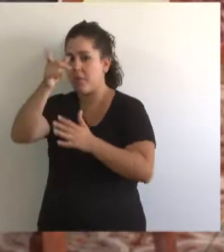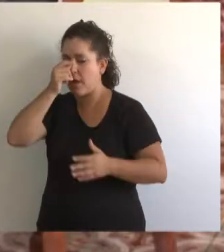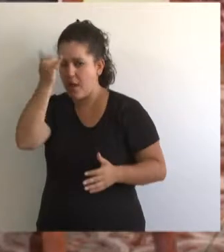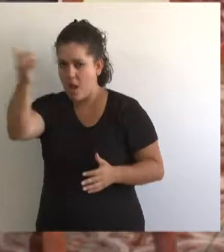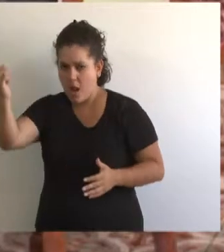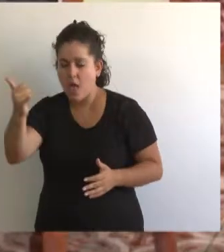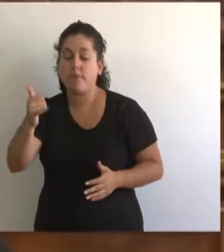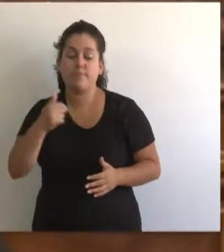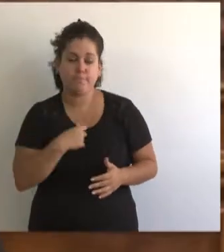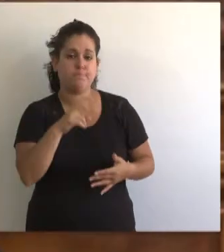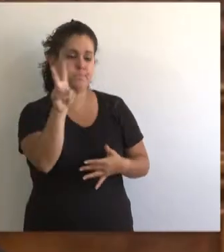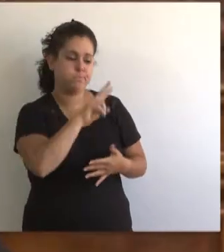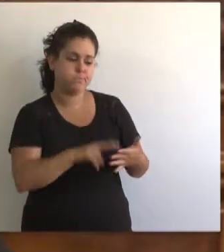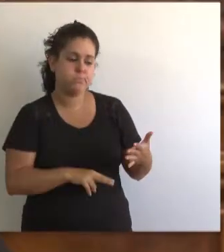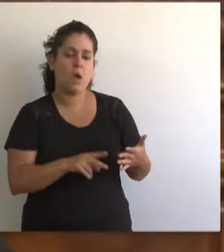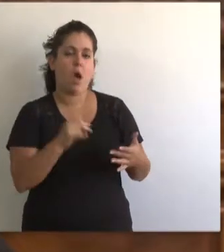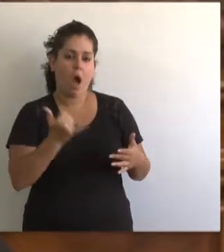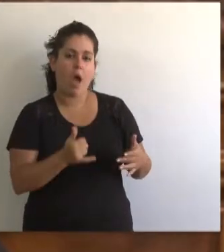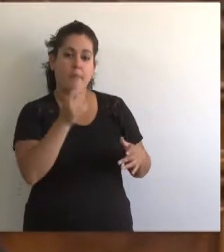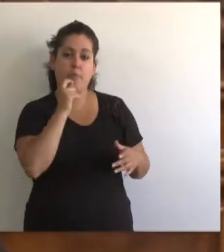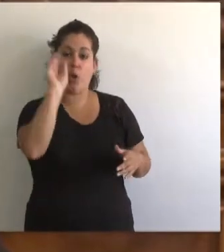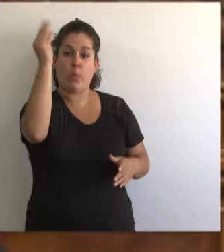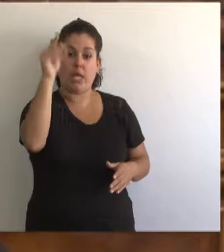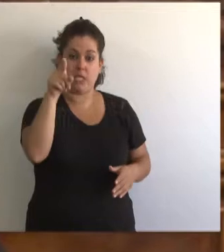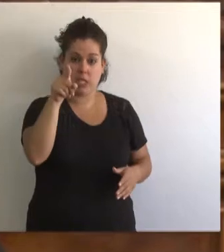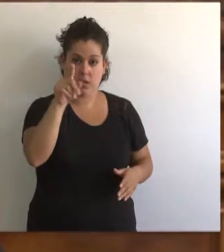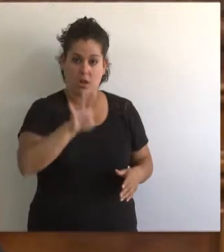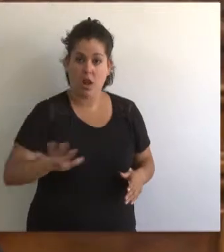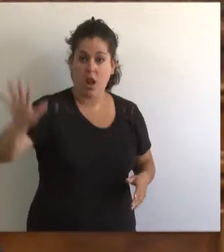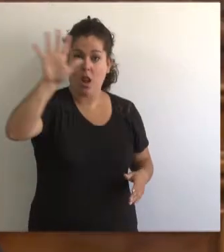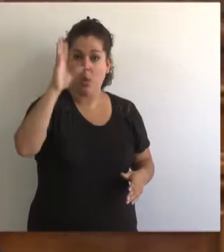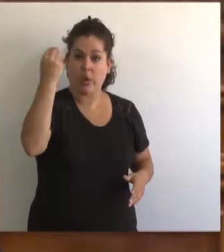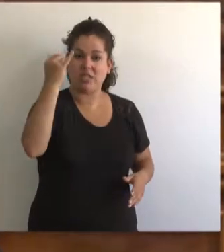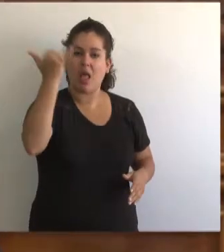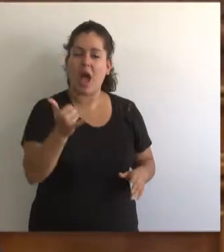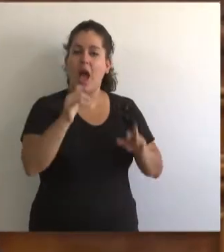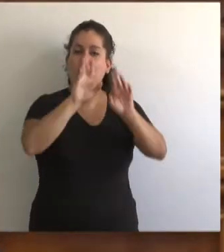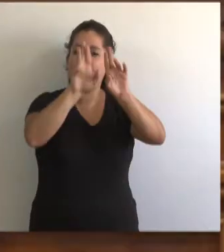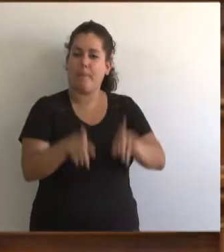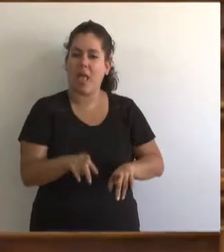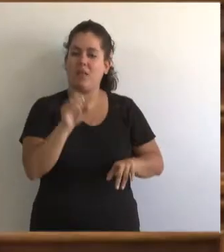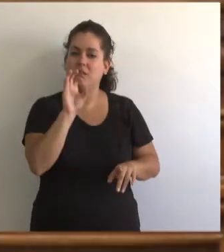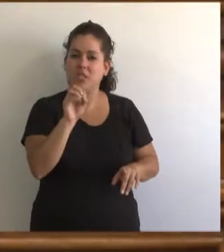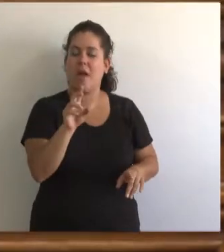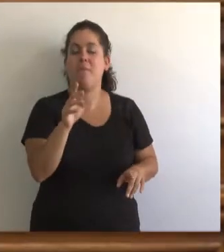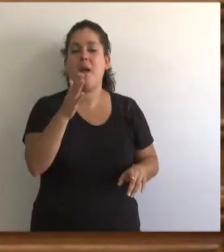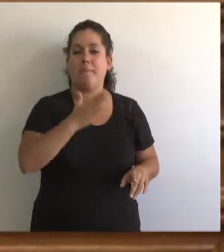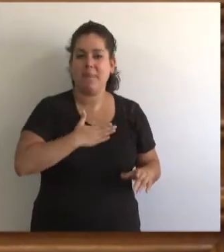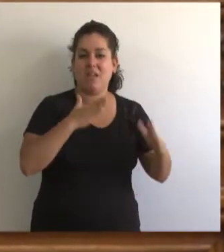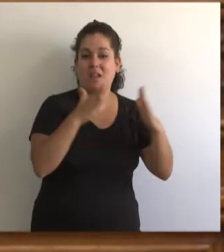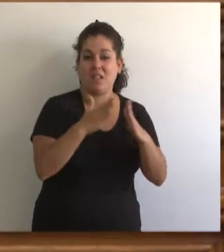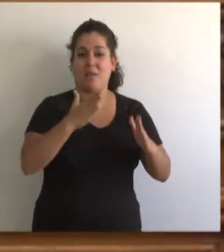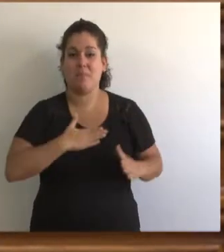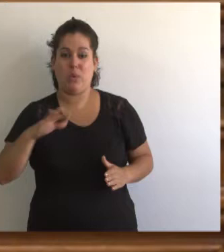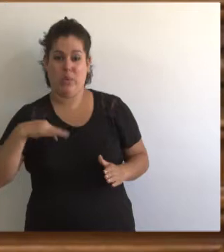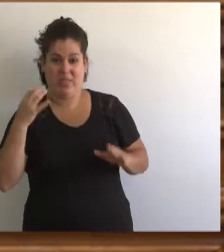sobre también el tema de la madera? He estado viendo publicaciones de Brasil. Brasil tiene un programa que se llama Minha Casa